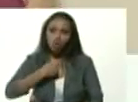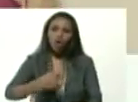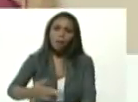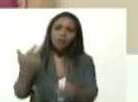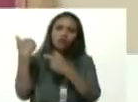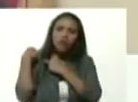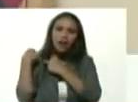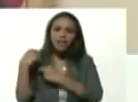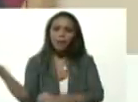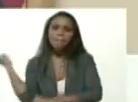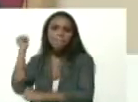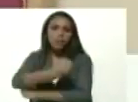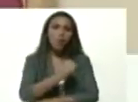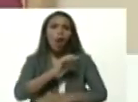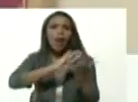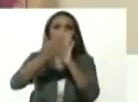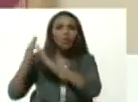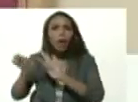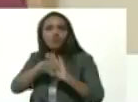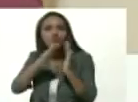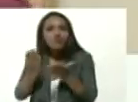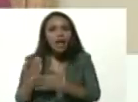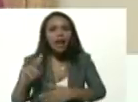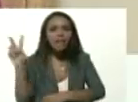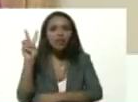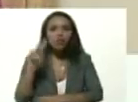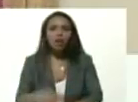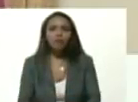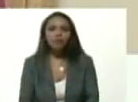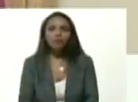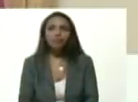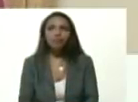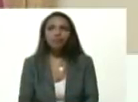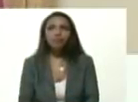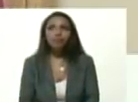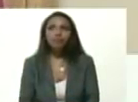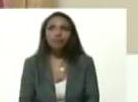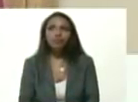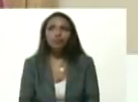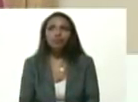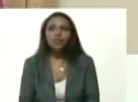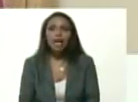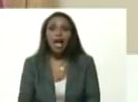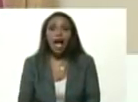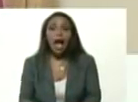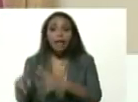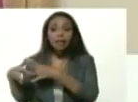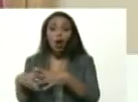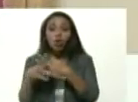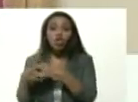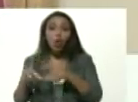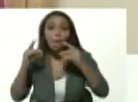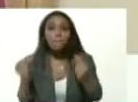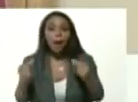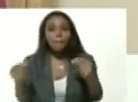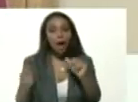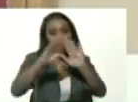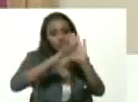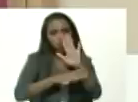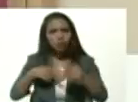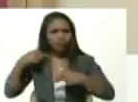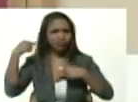responsabilidad de alertar a la comunidad mundial y a Venezuela. Desde Estados Unidos se ha activado un plan loco